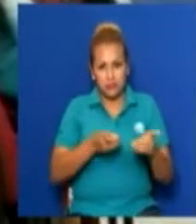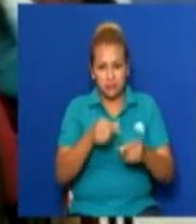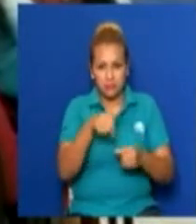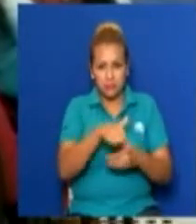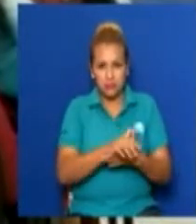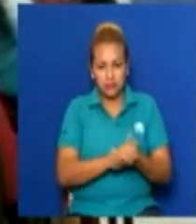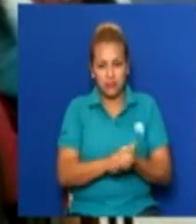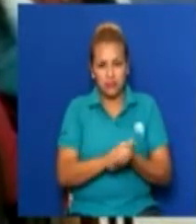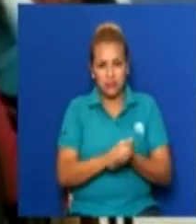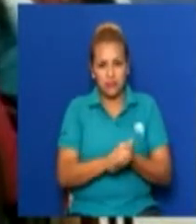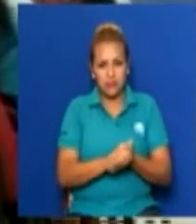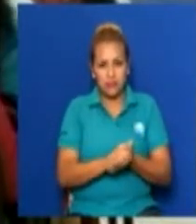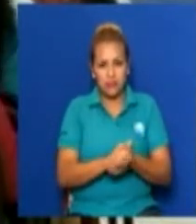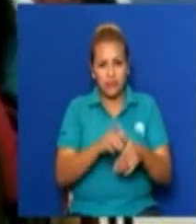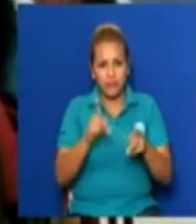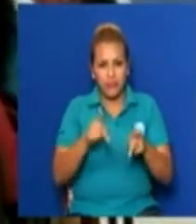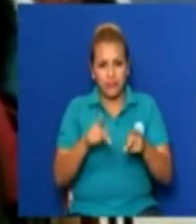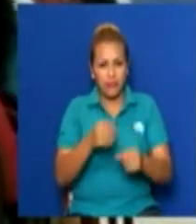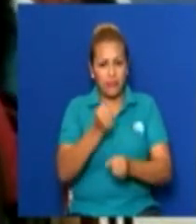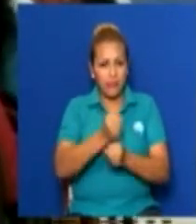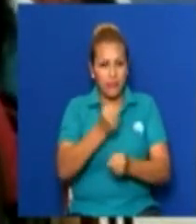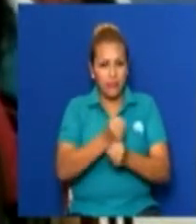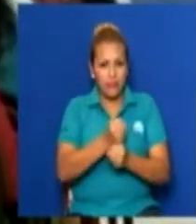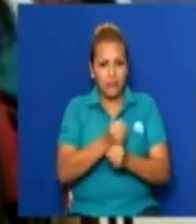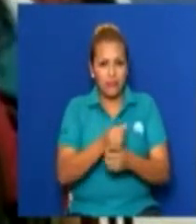procuradores y procuradoras laborales,